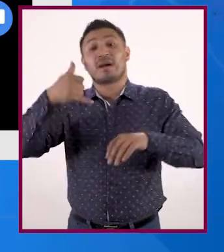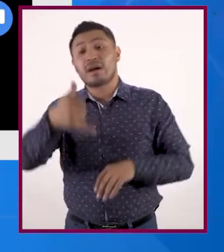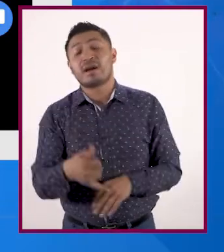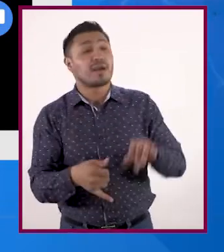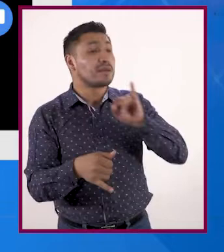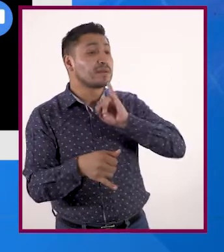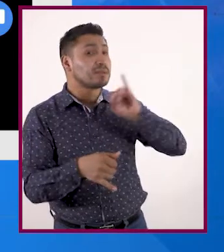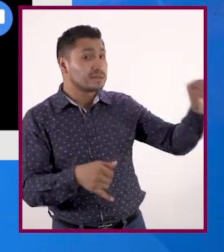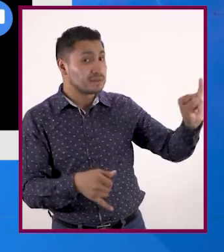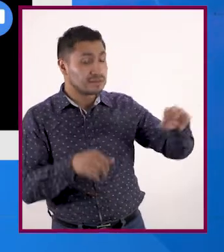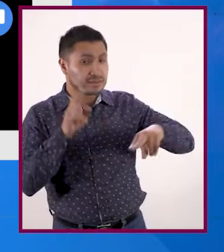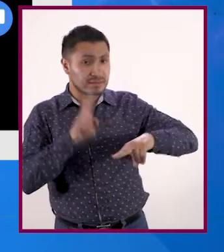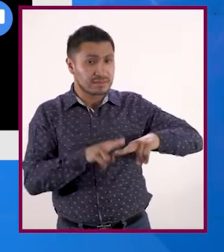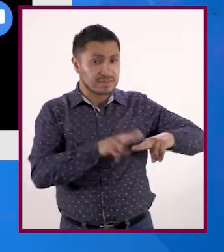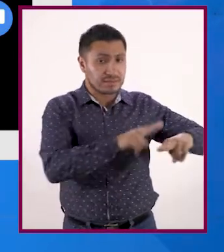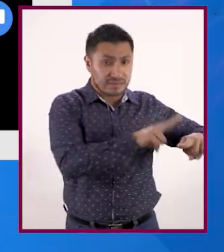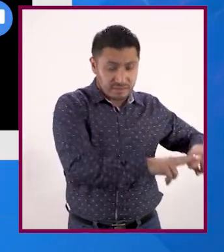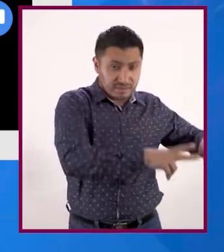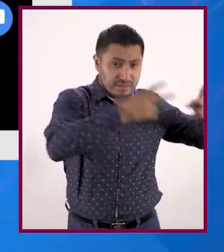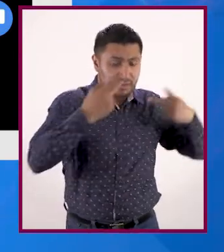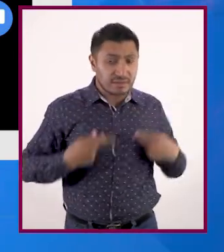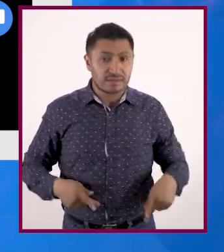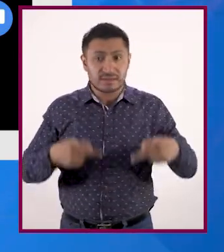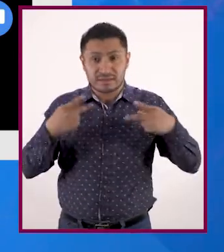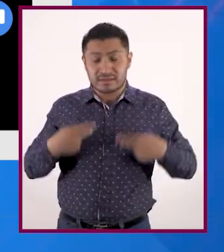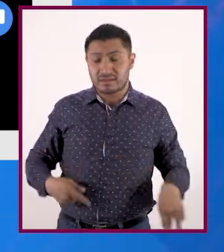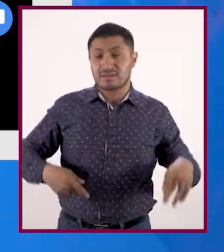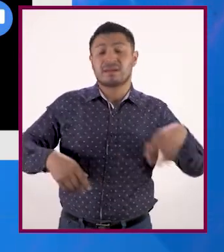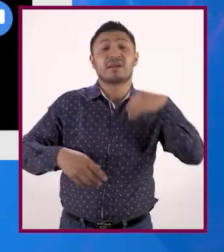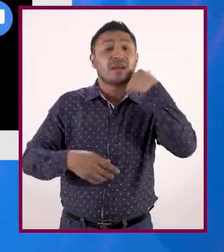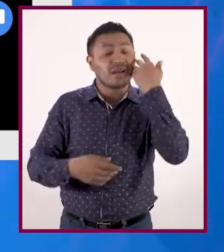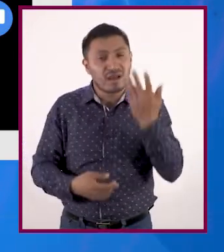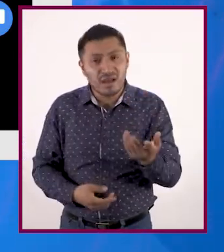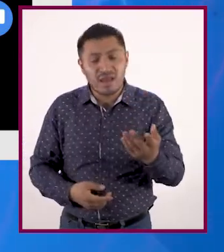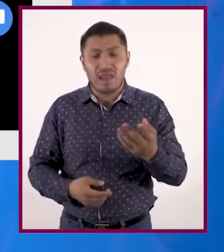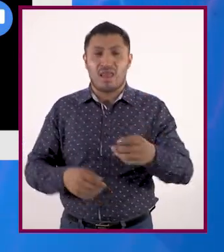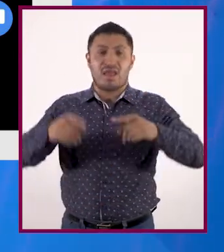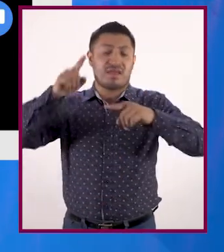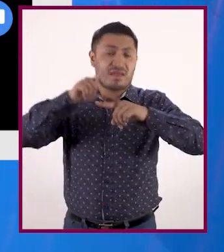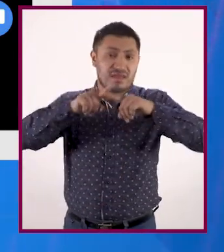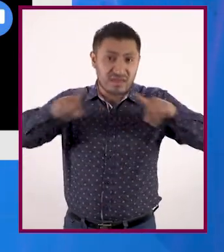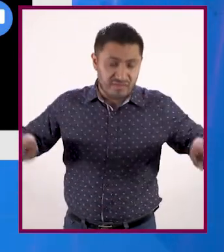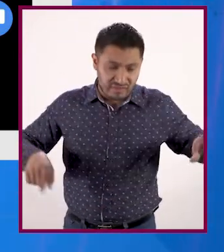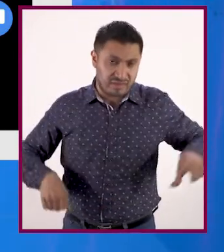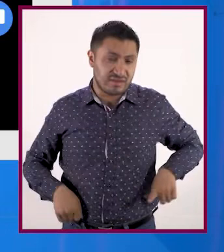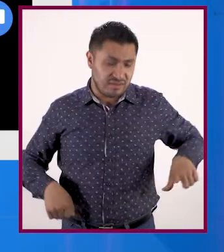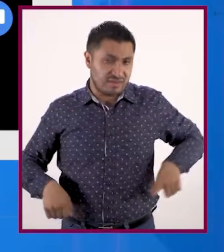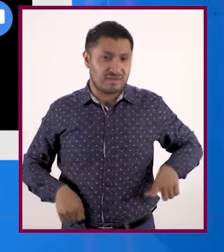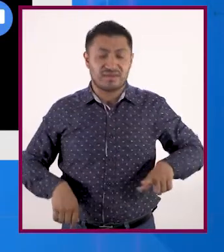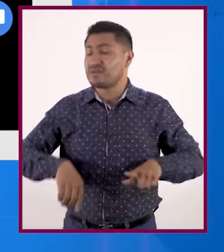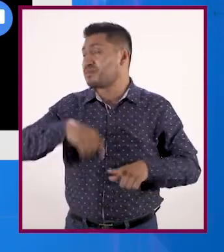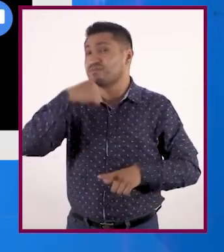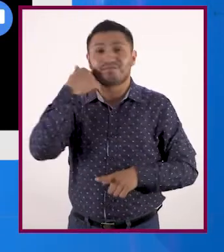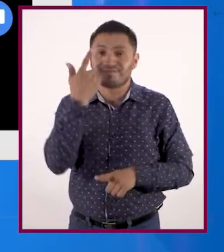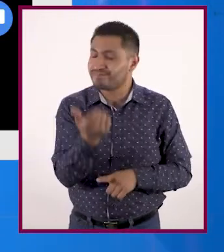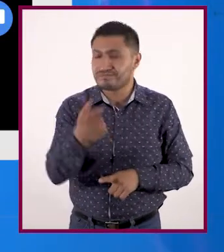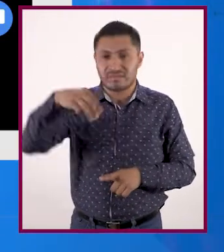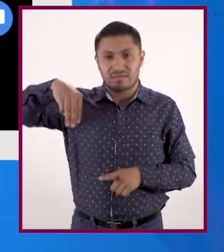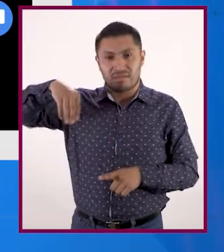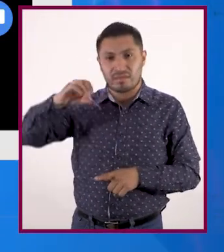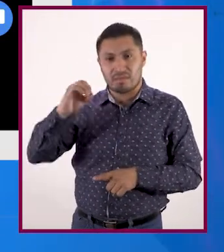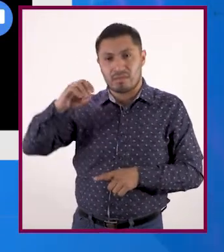se situaron aquellas personas que estaban en contra precisamente de tener un monarca digamos